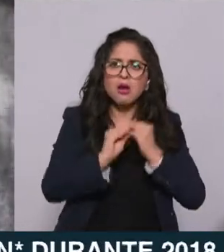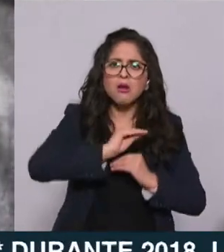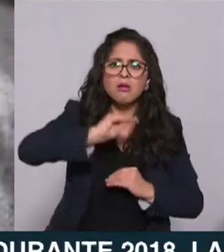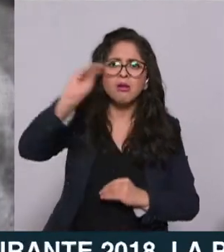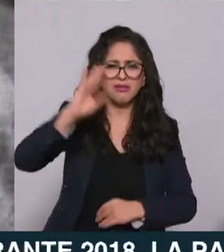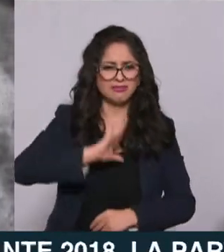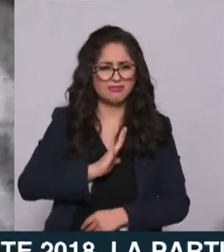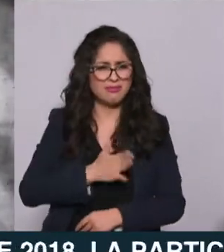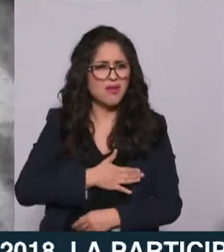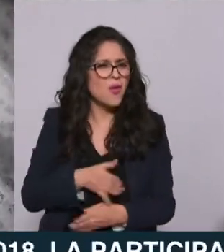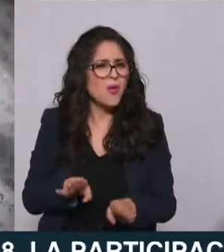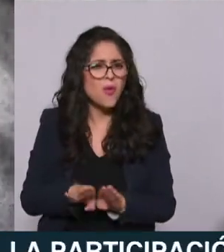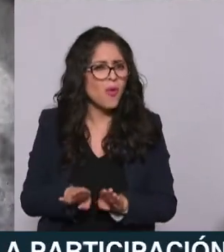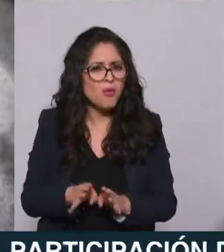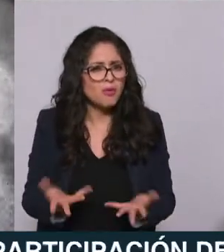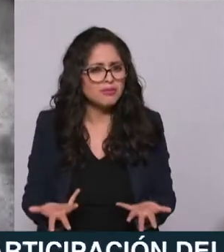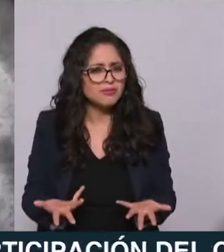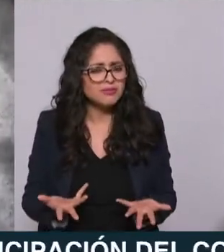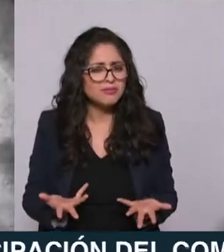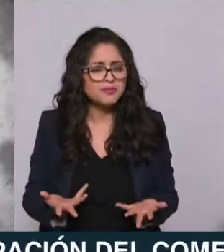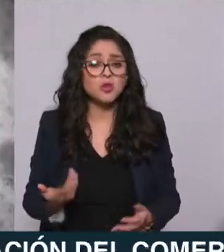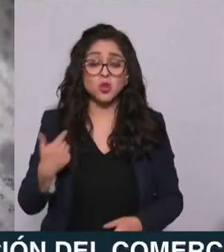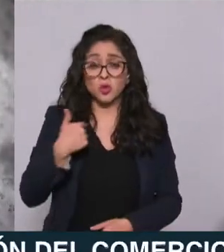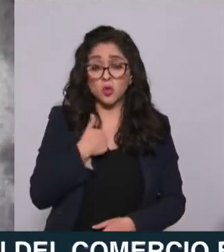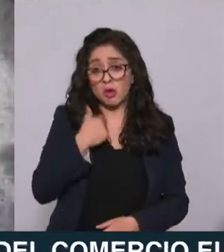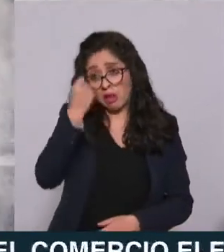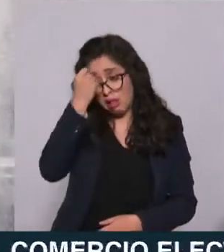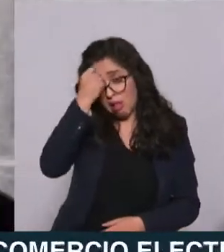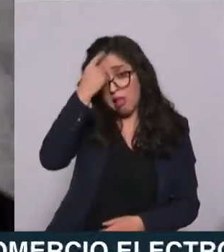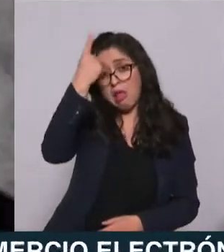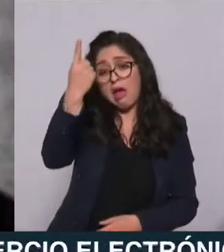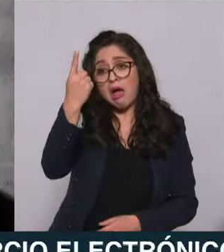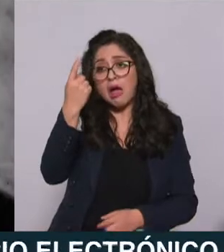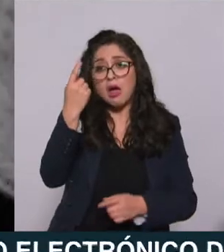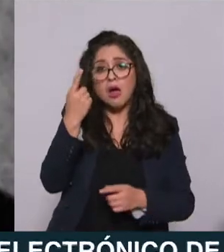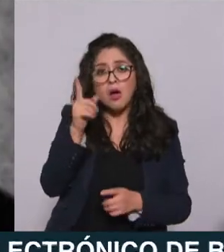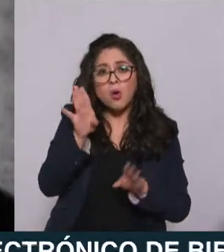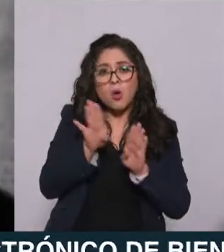sin caer en el terreno de la especulación, pero a veces